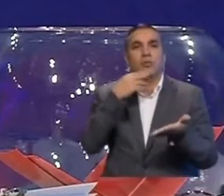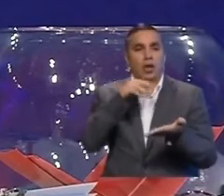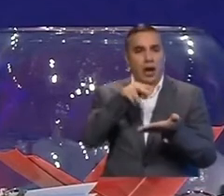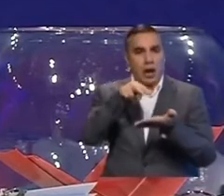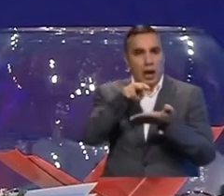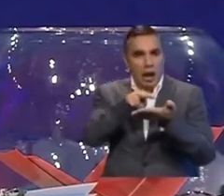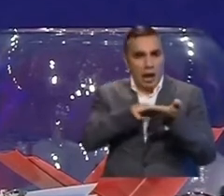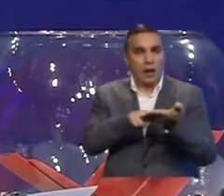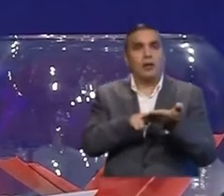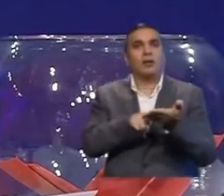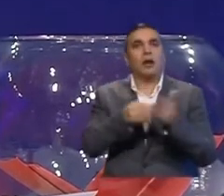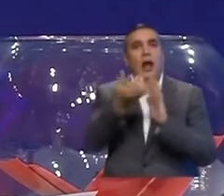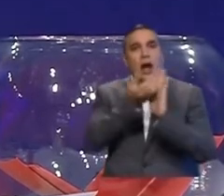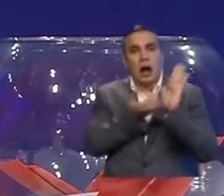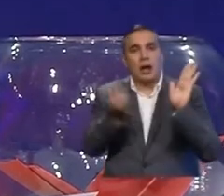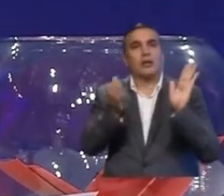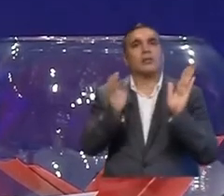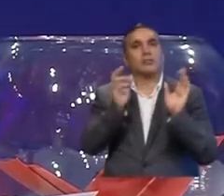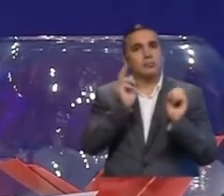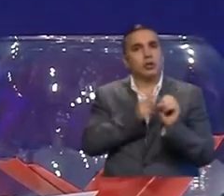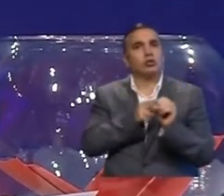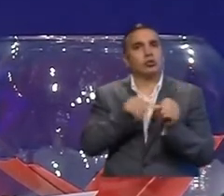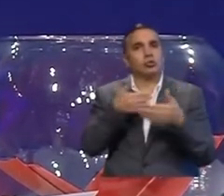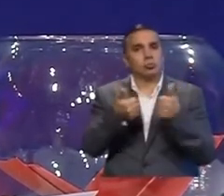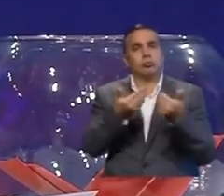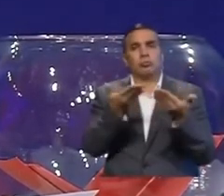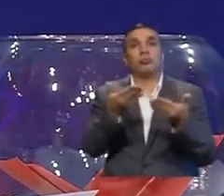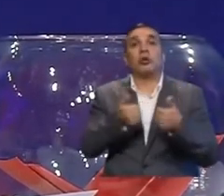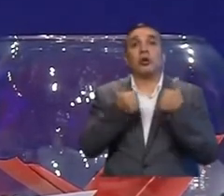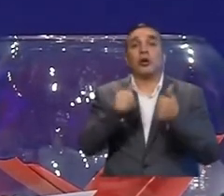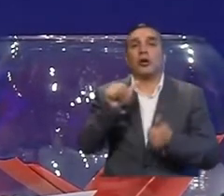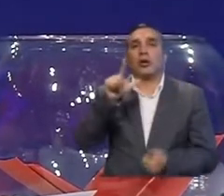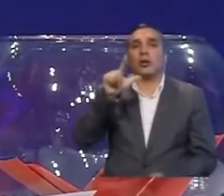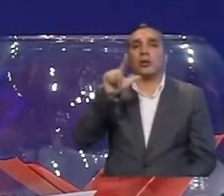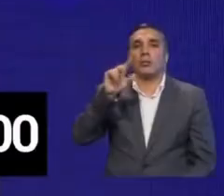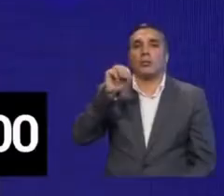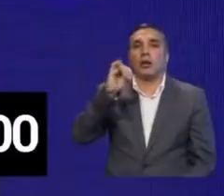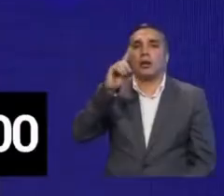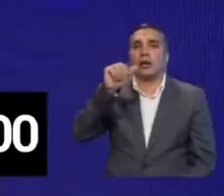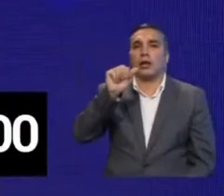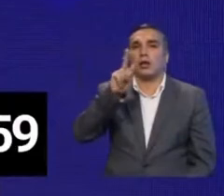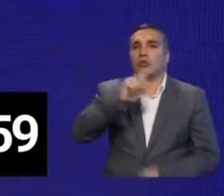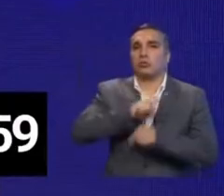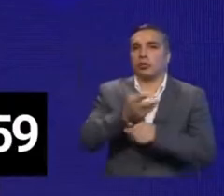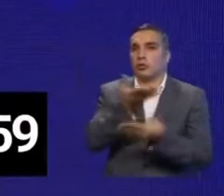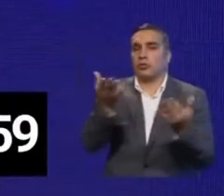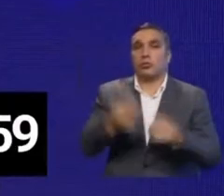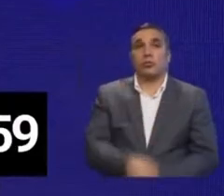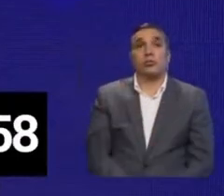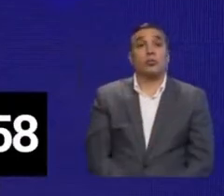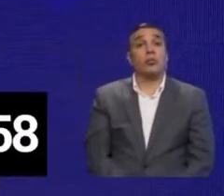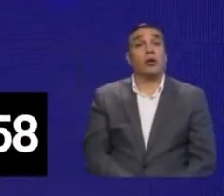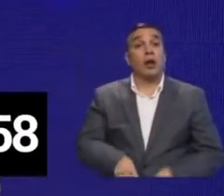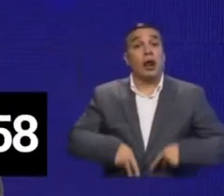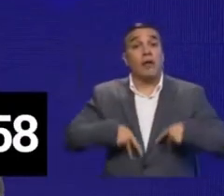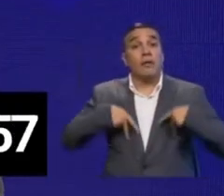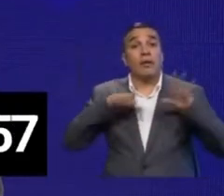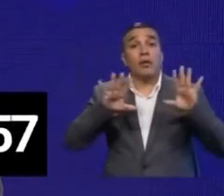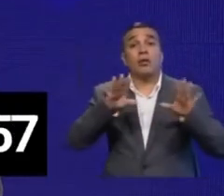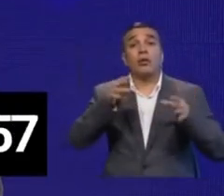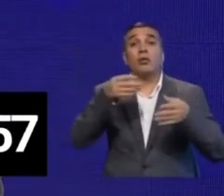ciudadanía y propicie su participación activa? Candidato Almeida, sus 2 minutos. La vida es un don de